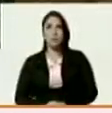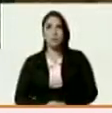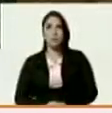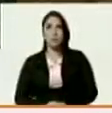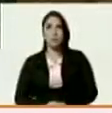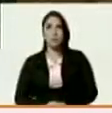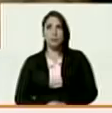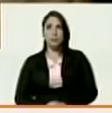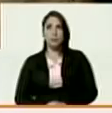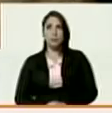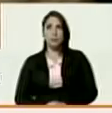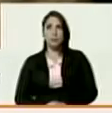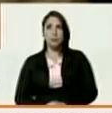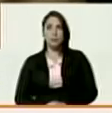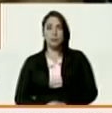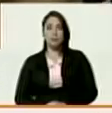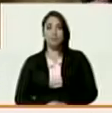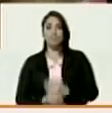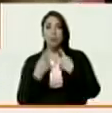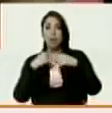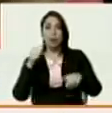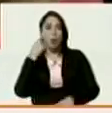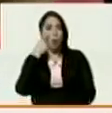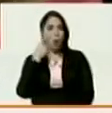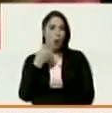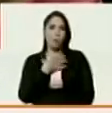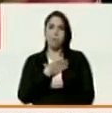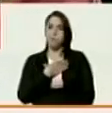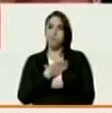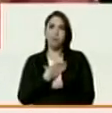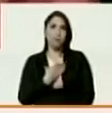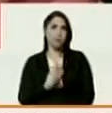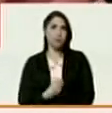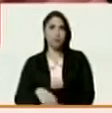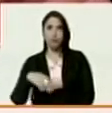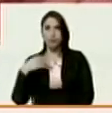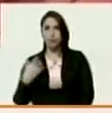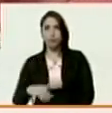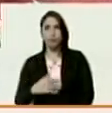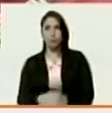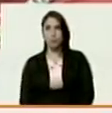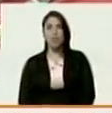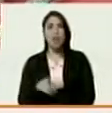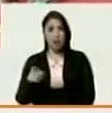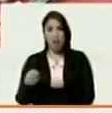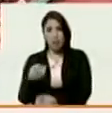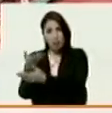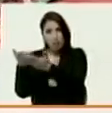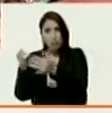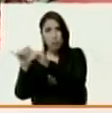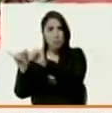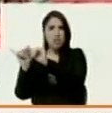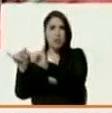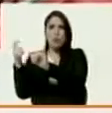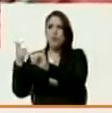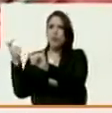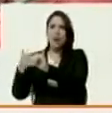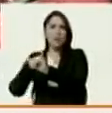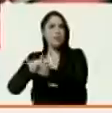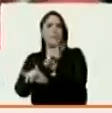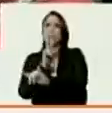Le dispararon en la cara y perdió un ojo. Qué triste. Qué triste. Eso es lo que ellos andan provocando. Aquí en Venezuela no lo van a